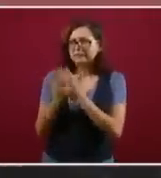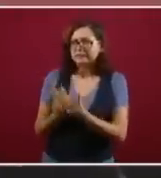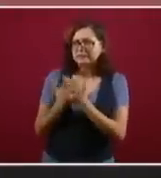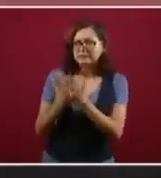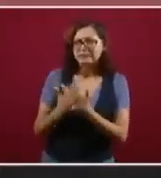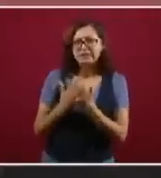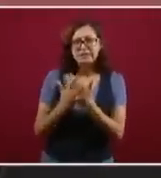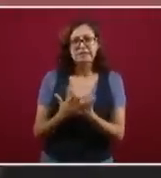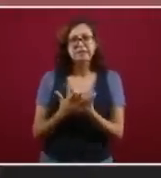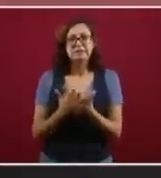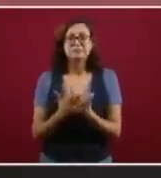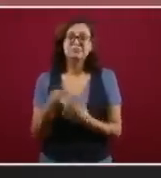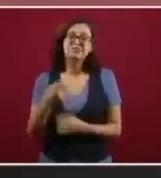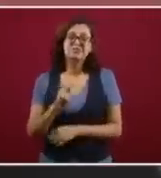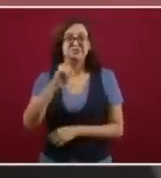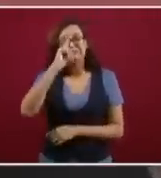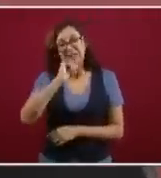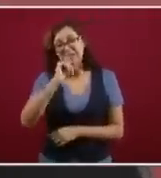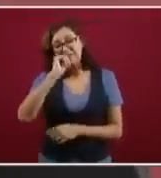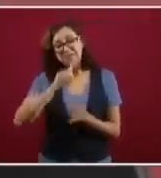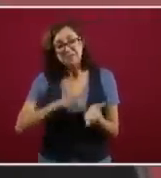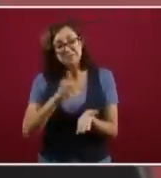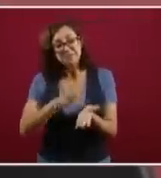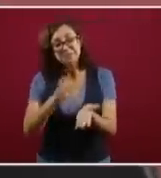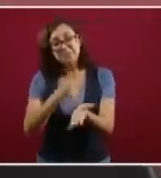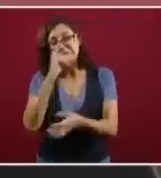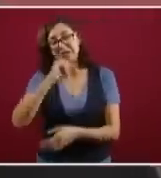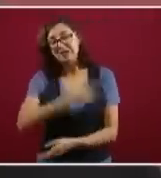pero siempre se quedan con las ganas.